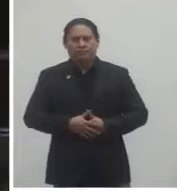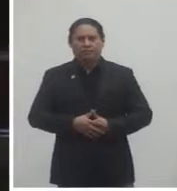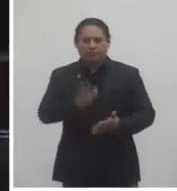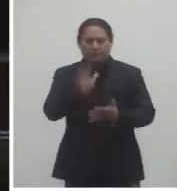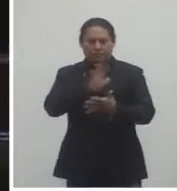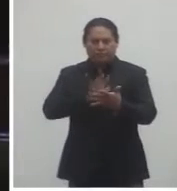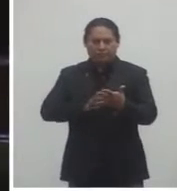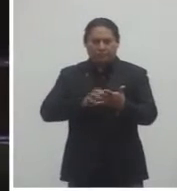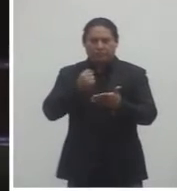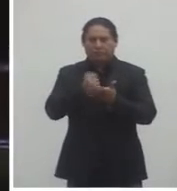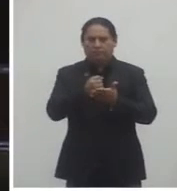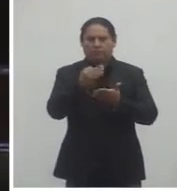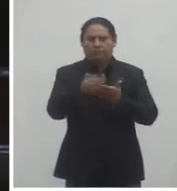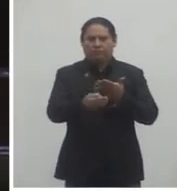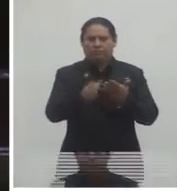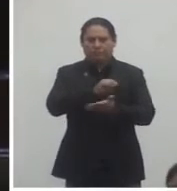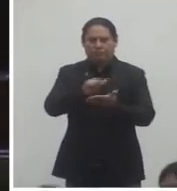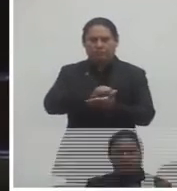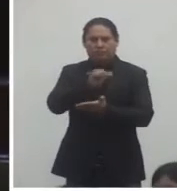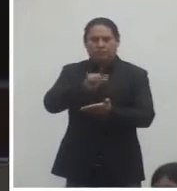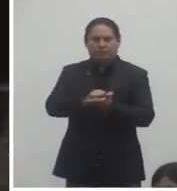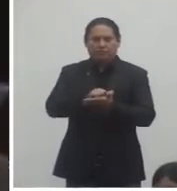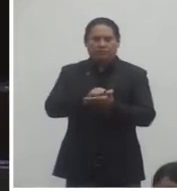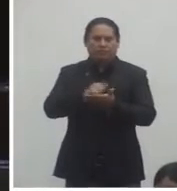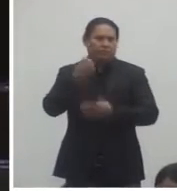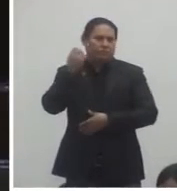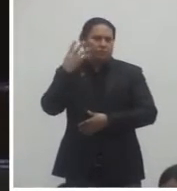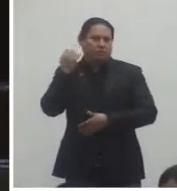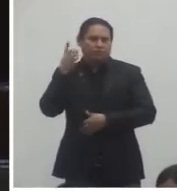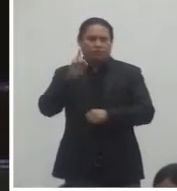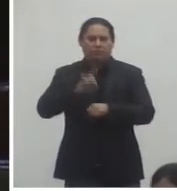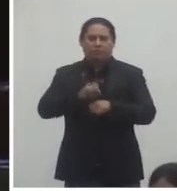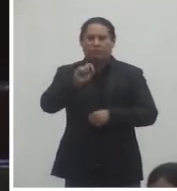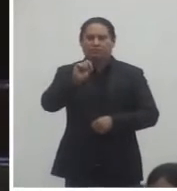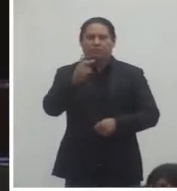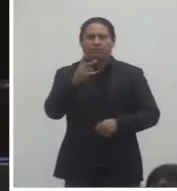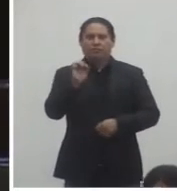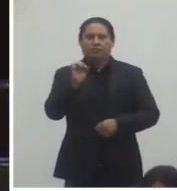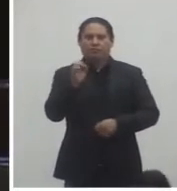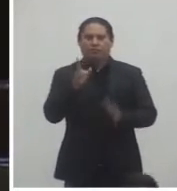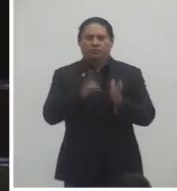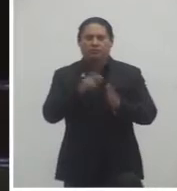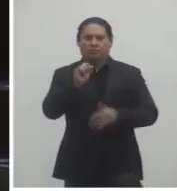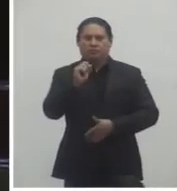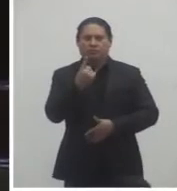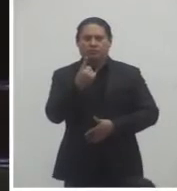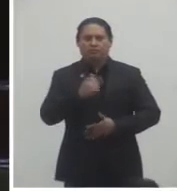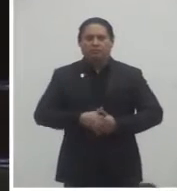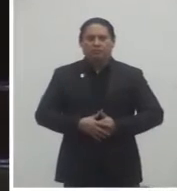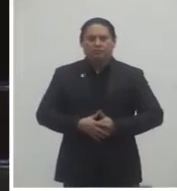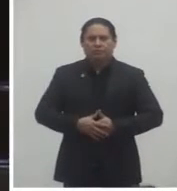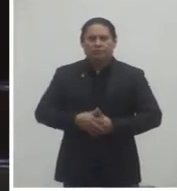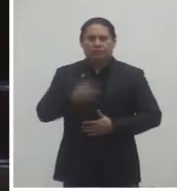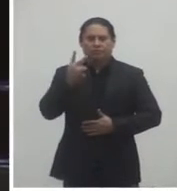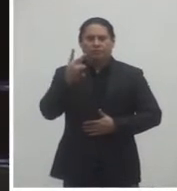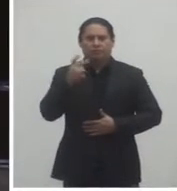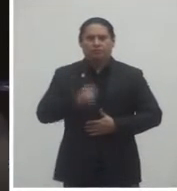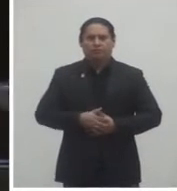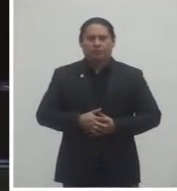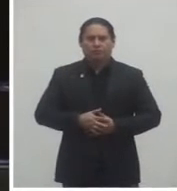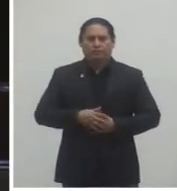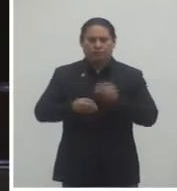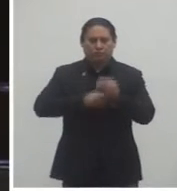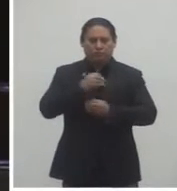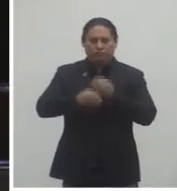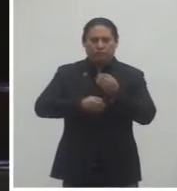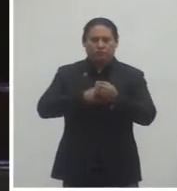Lectura y, en su caso, aprobación del acta de la sesión celebrada el 28 de octubre del 2021. Punto 2.